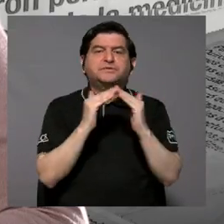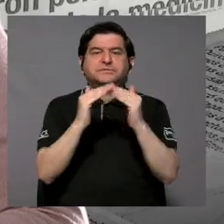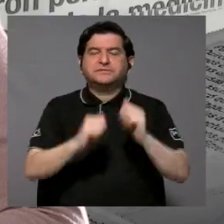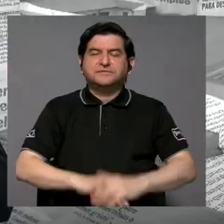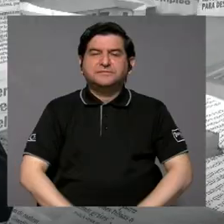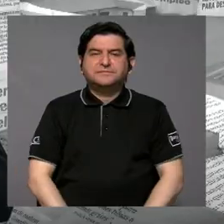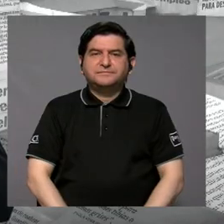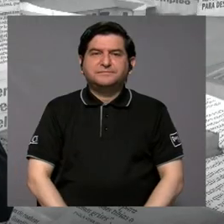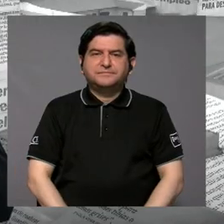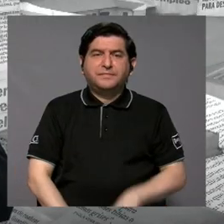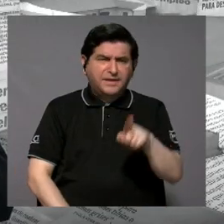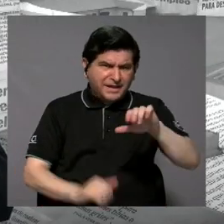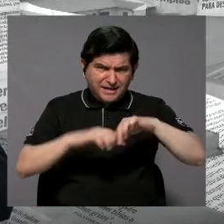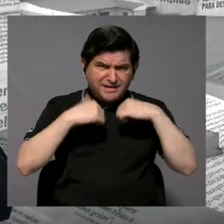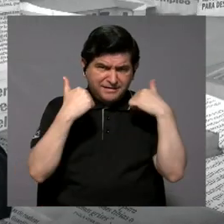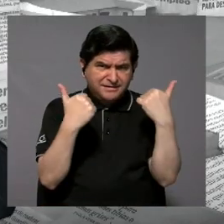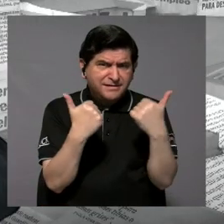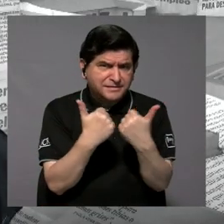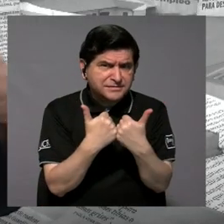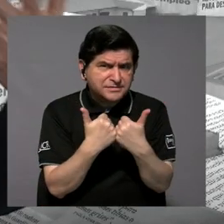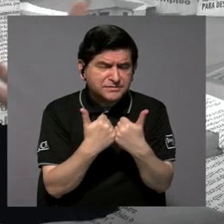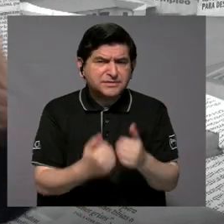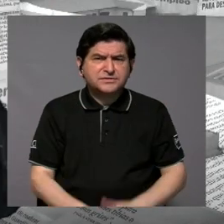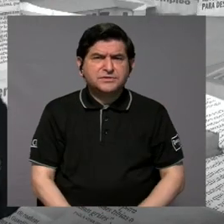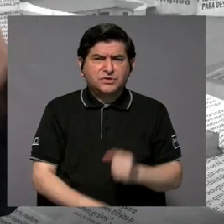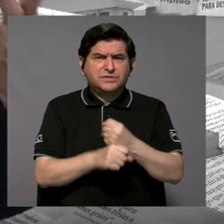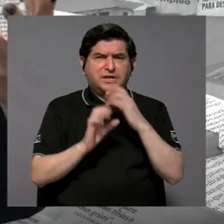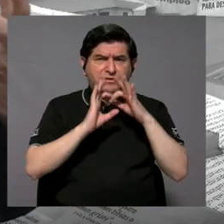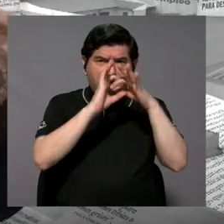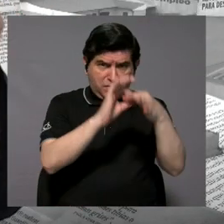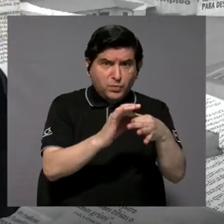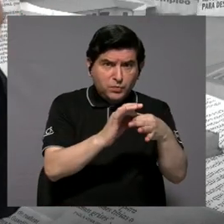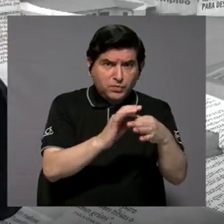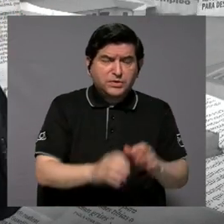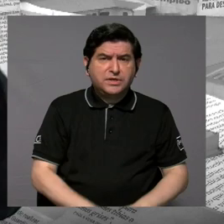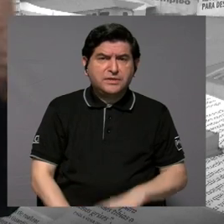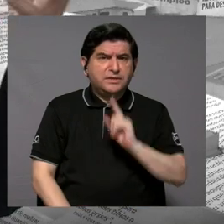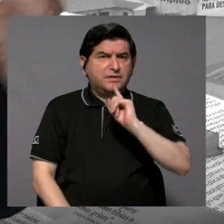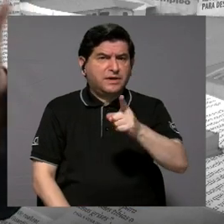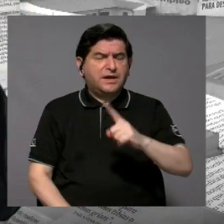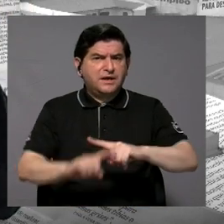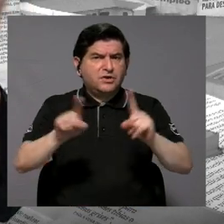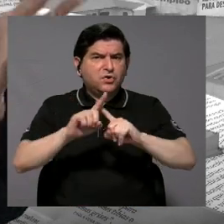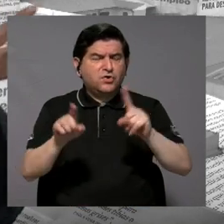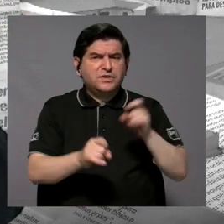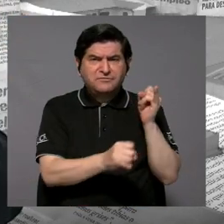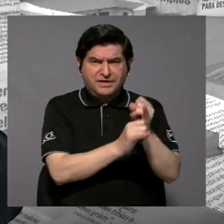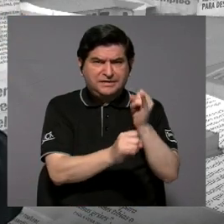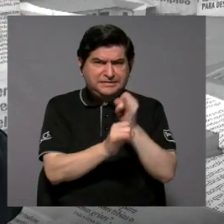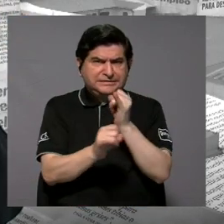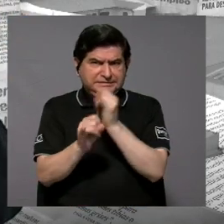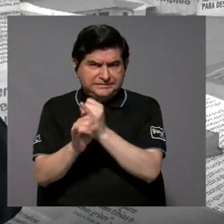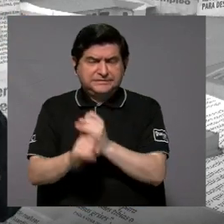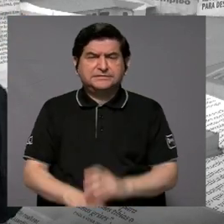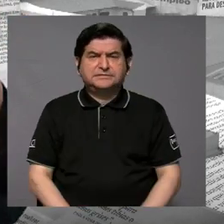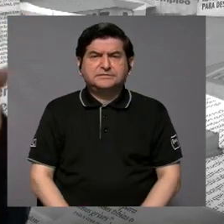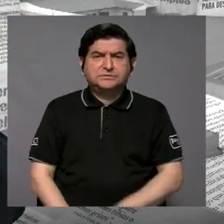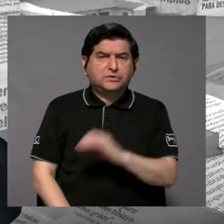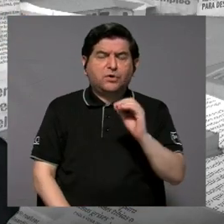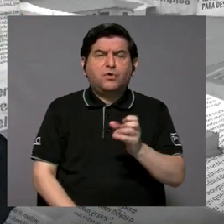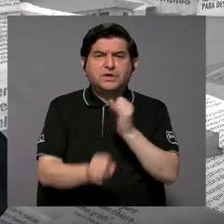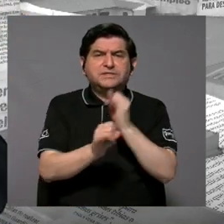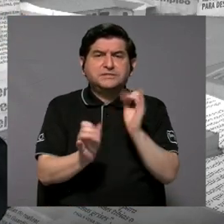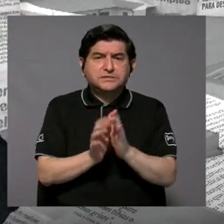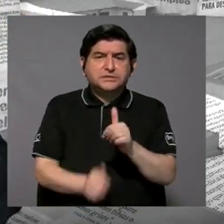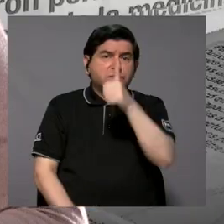población. En esta asociación trabaja en conjunto con, como usted decía, con diferentes instituciones y